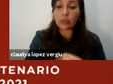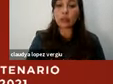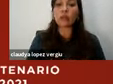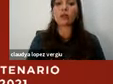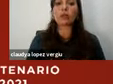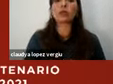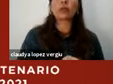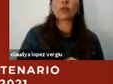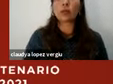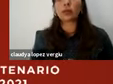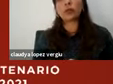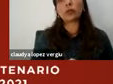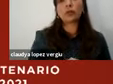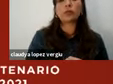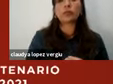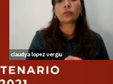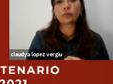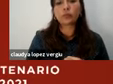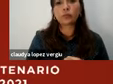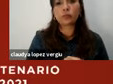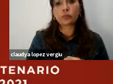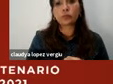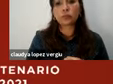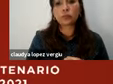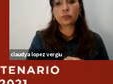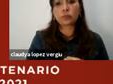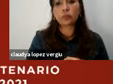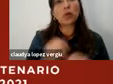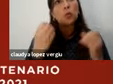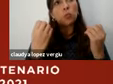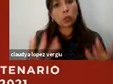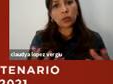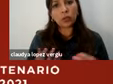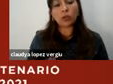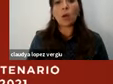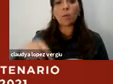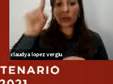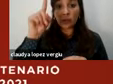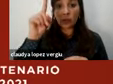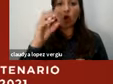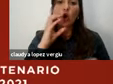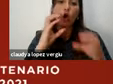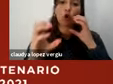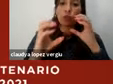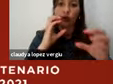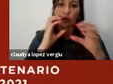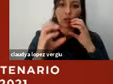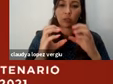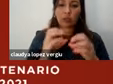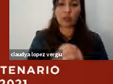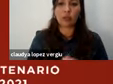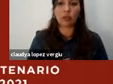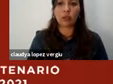¿cómo se puede hacer? Es otra pregunta. Bueno, primero la coordinación hacemos. Por ejemplo, por